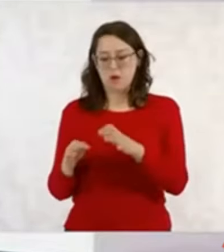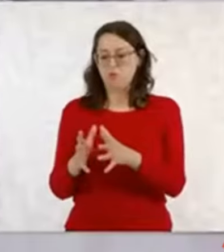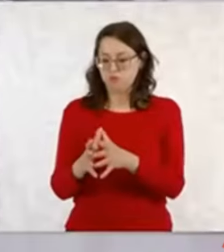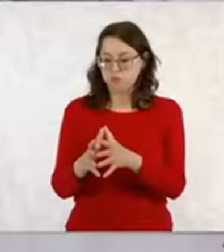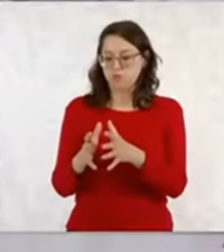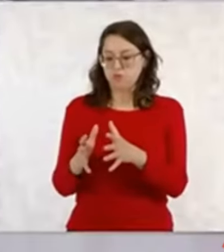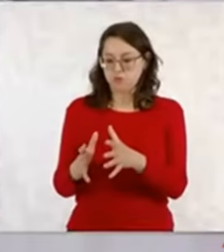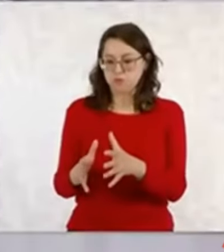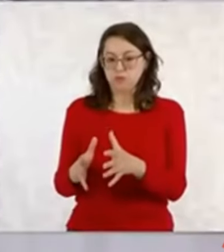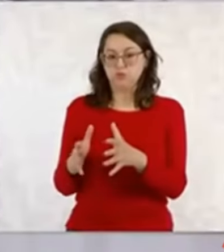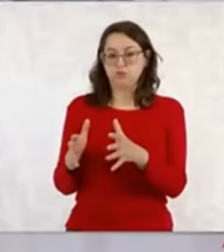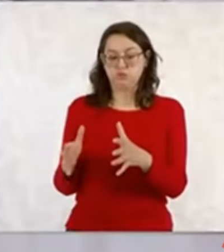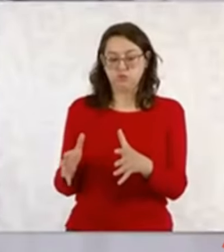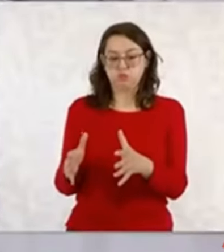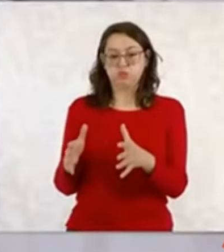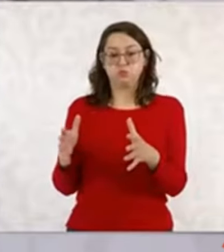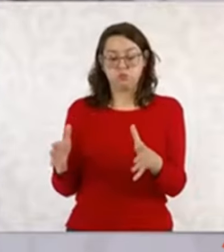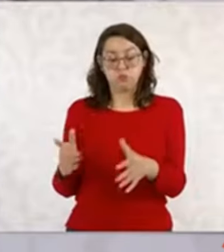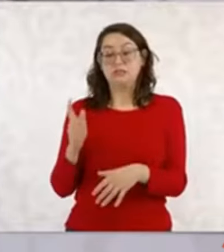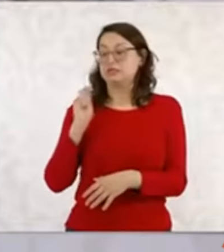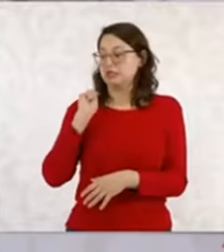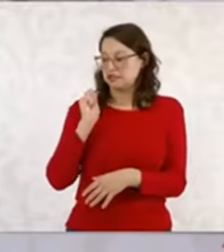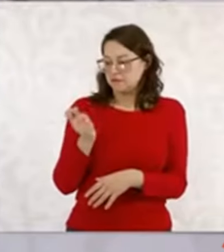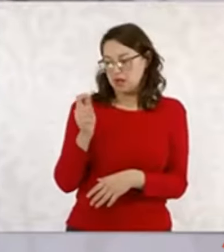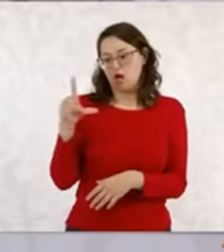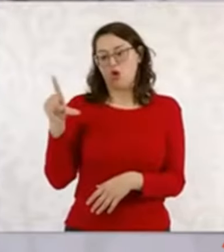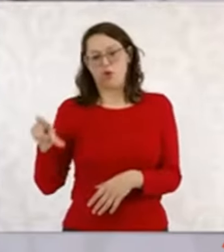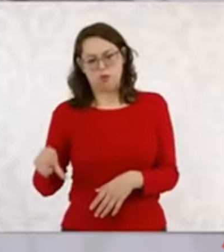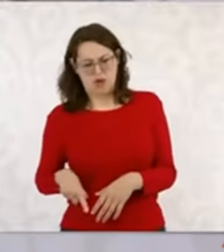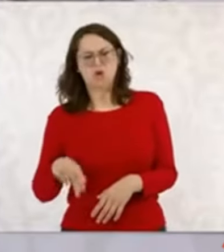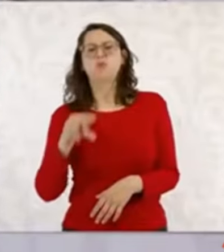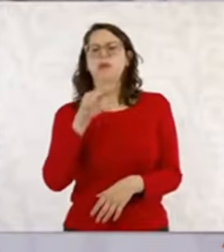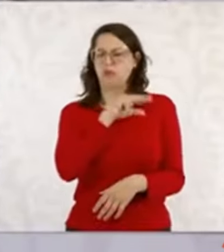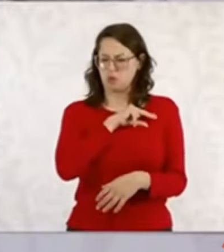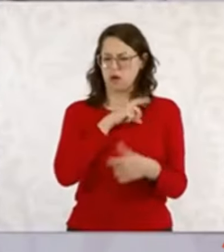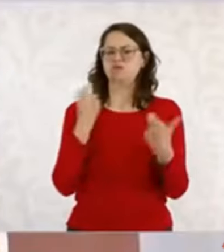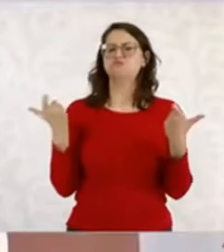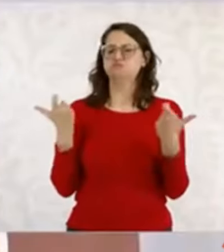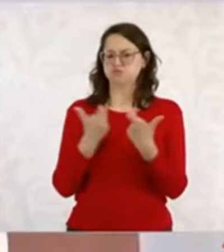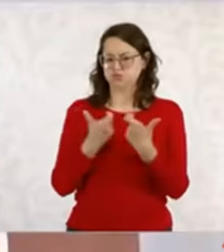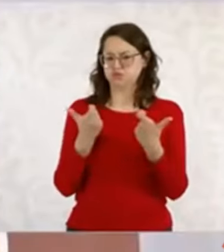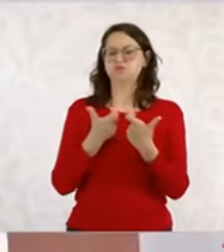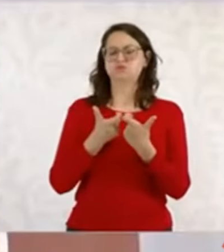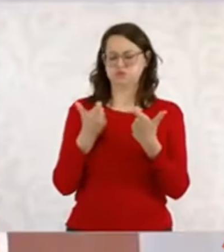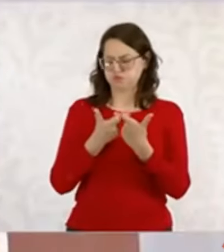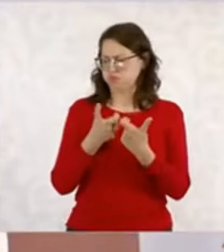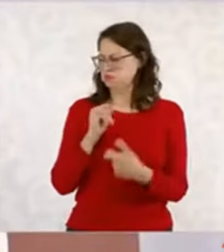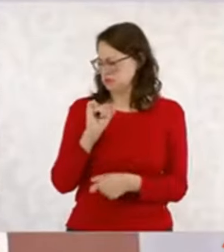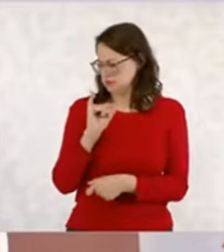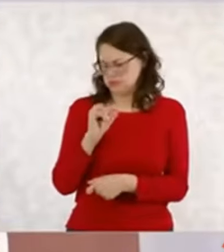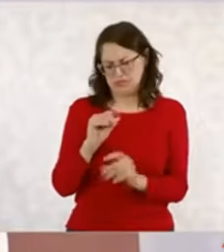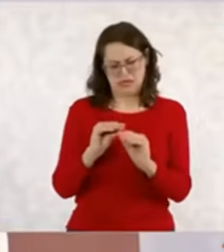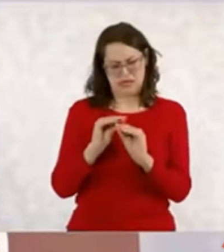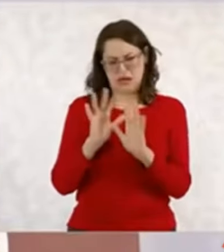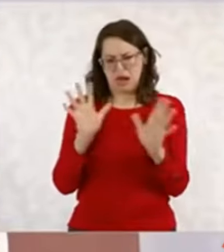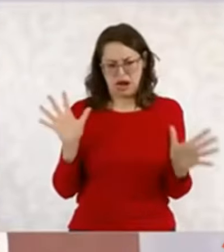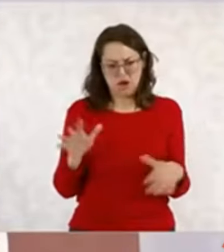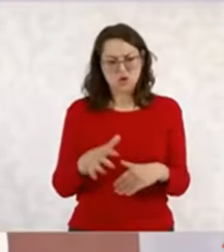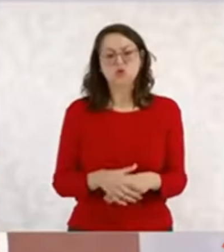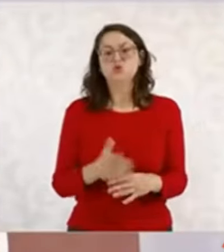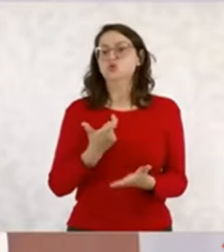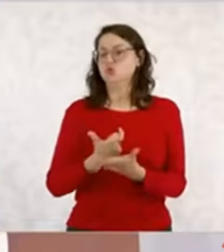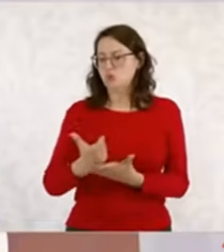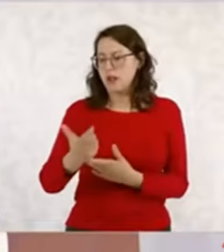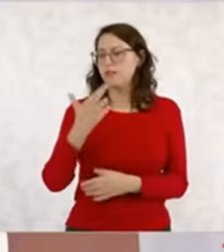eso representa inversión pública, inversión privada, en todos los sectores, mejores